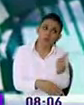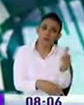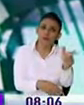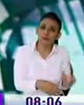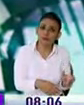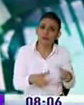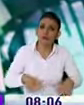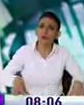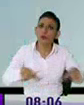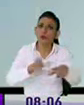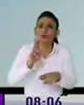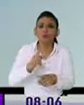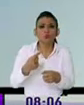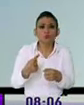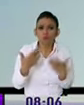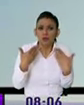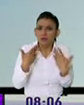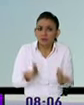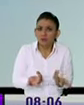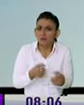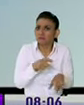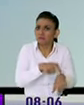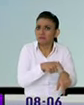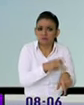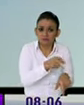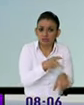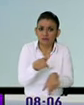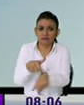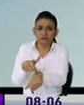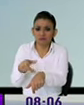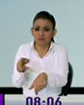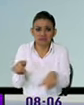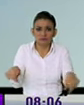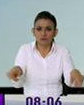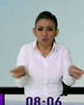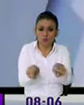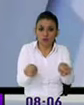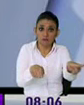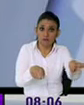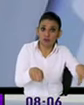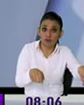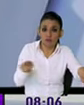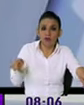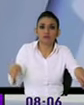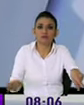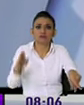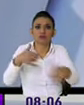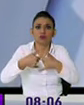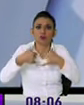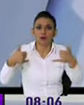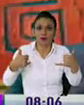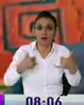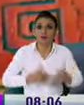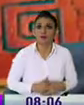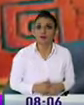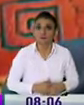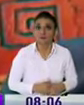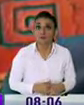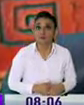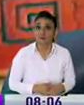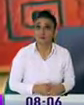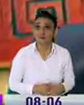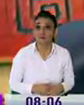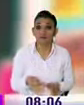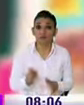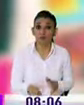un local del sur de Guayaquil, casi a los mismos minutos que ocurrieron estos hechos cerca del malecón, según la denuncia. El defensor asegura